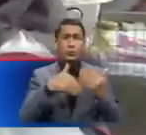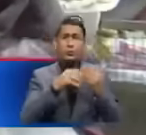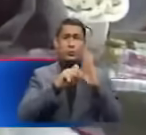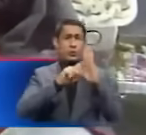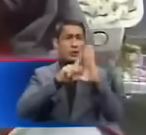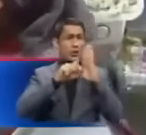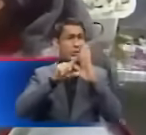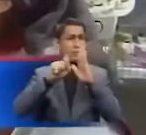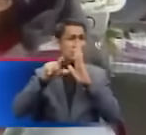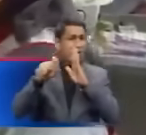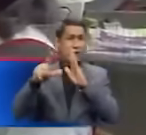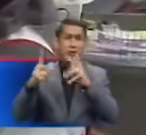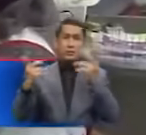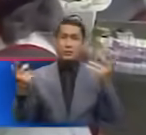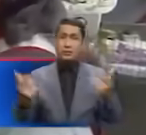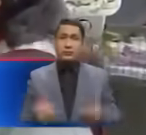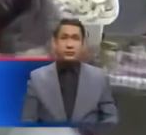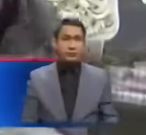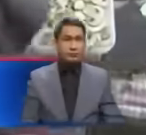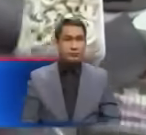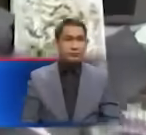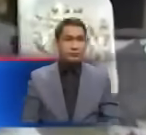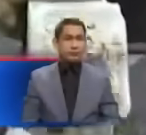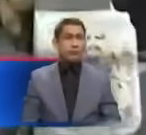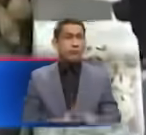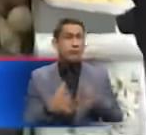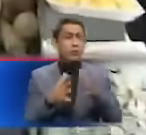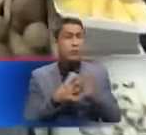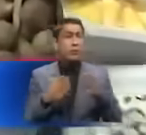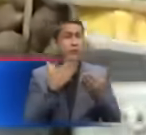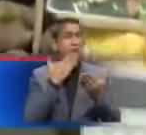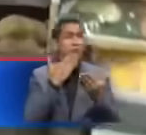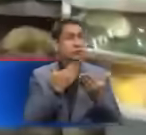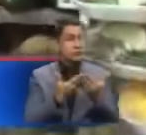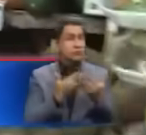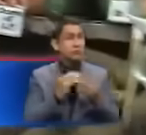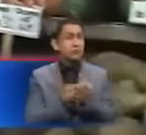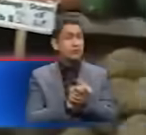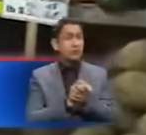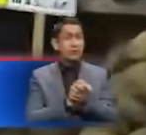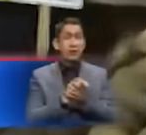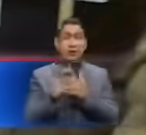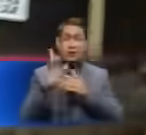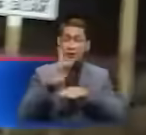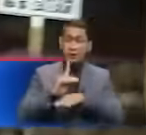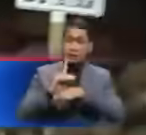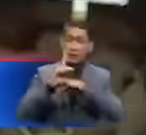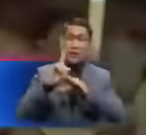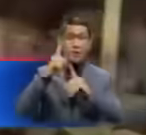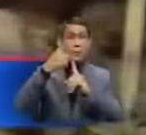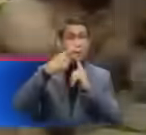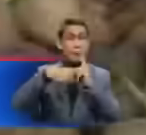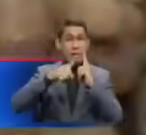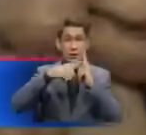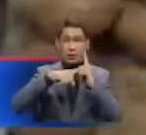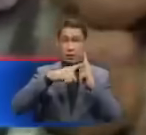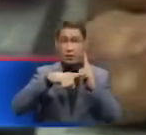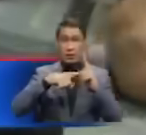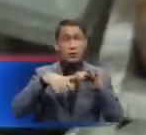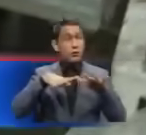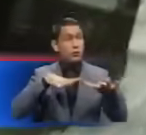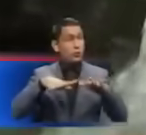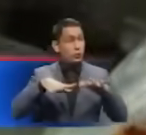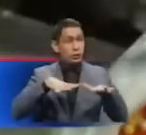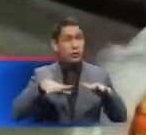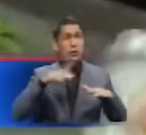de desmayarse casi, señorcito. Muchas gracias. También sabemos que acá la dirigencia de los mercados están tomando todo tipo de medidas, obviamente